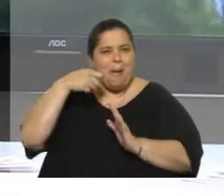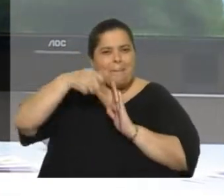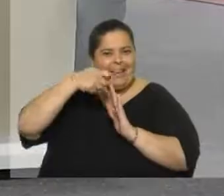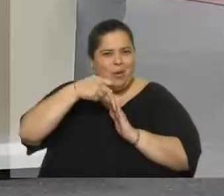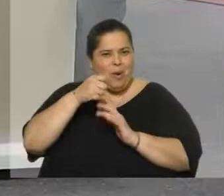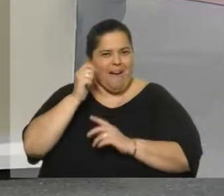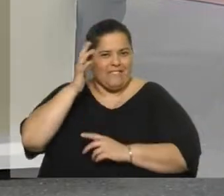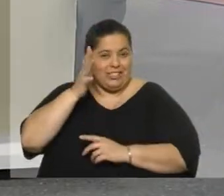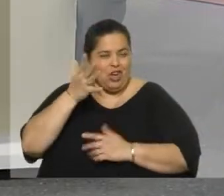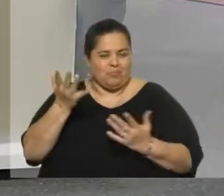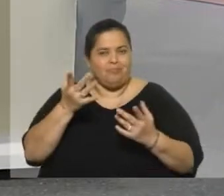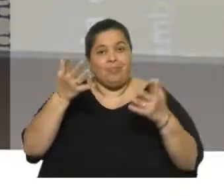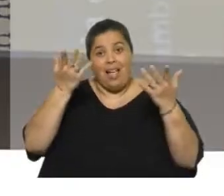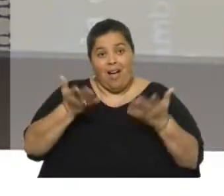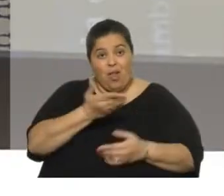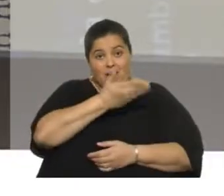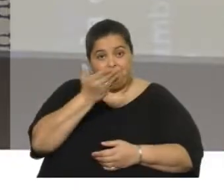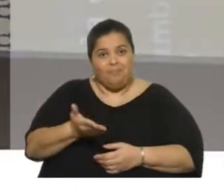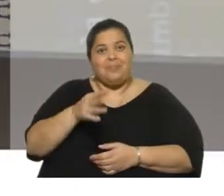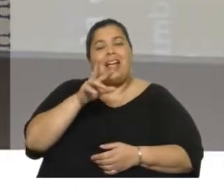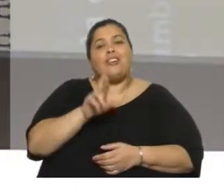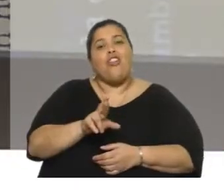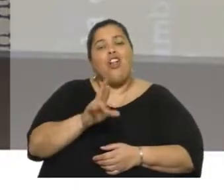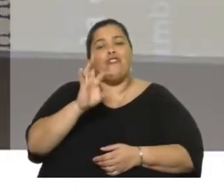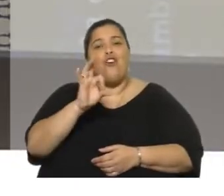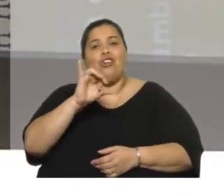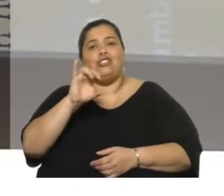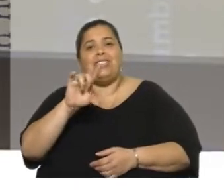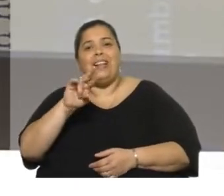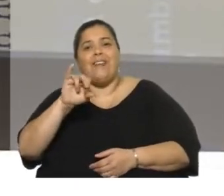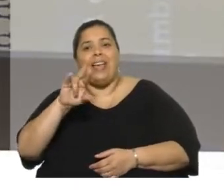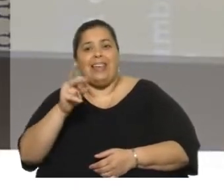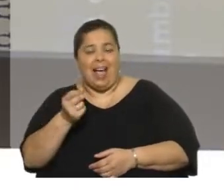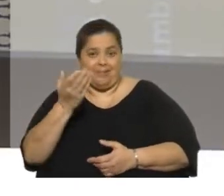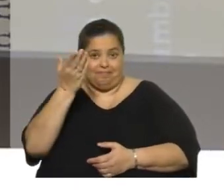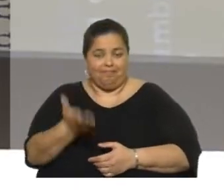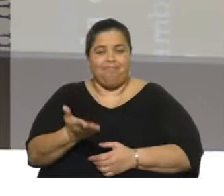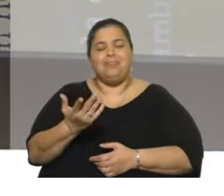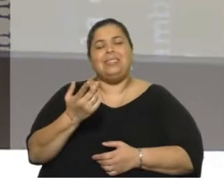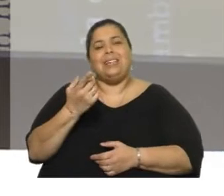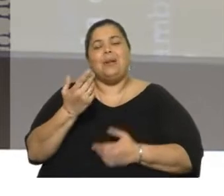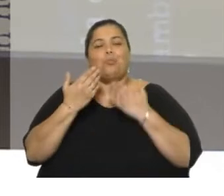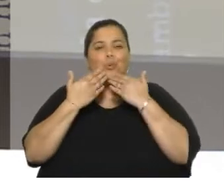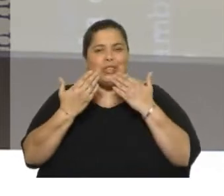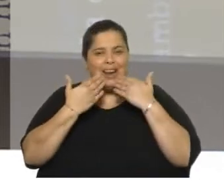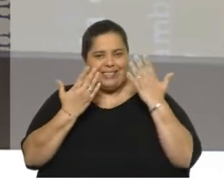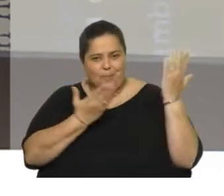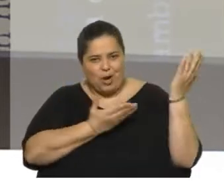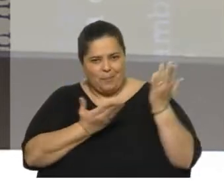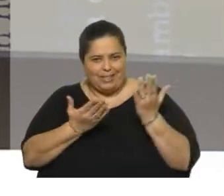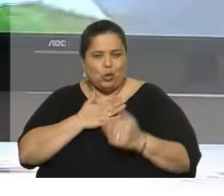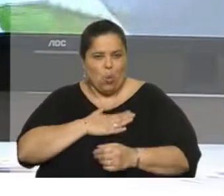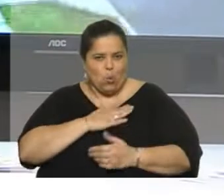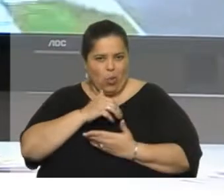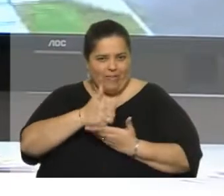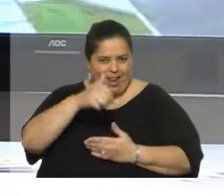con nosotros el doctor Rodolfo Silveira, lo prometido. ¿Qué tal, doctor? ¿Cómo le va? Muy bien, buenas noches. Muchas gracias por la invitación. Un gusto realmente estar acá. No,